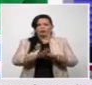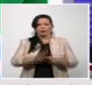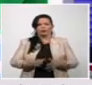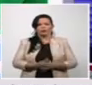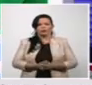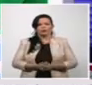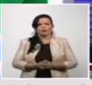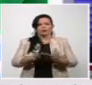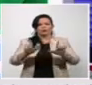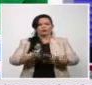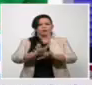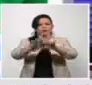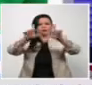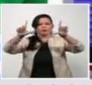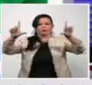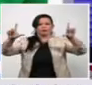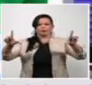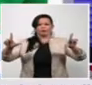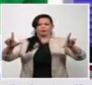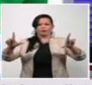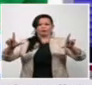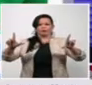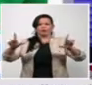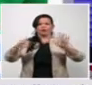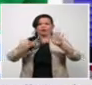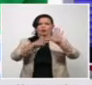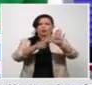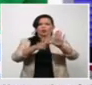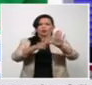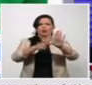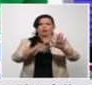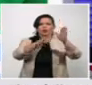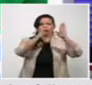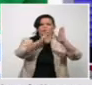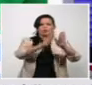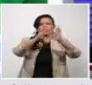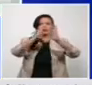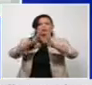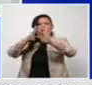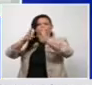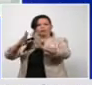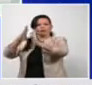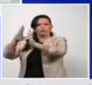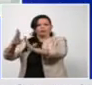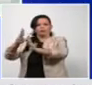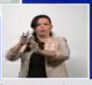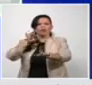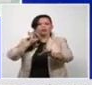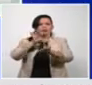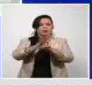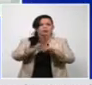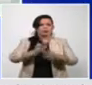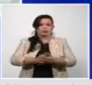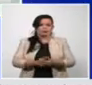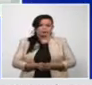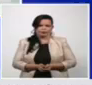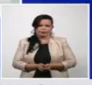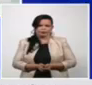ilustra toda la evolución de la pandemia desde el principio. Ya febrero